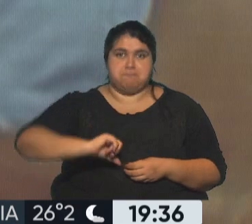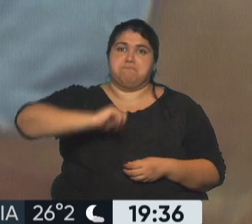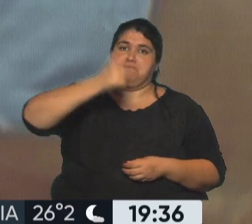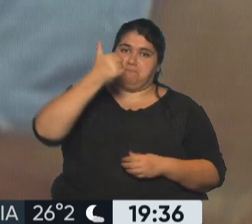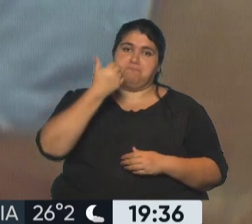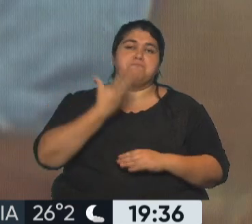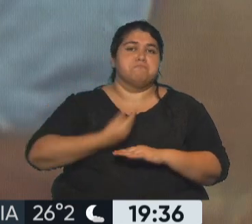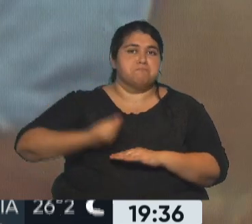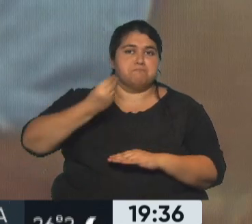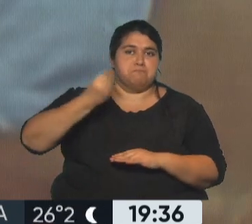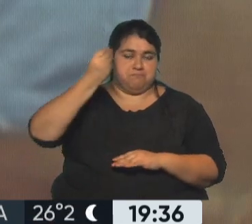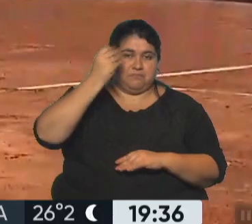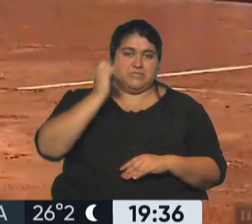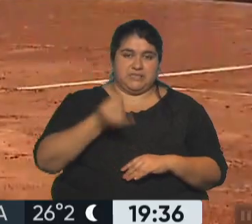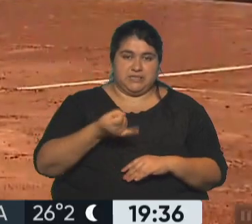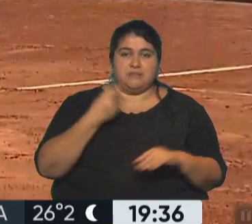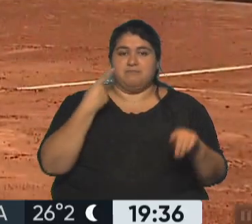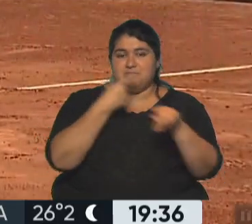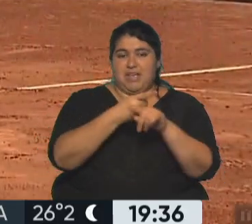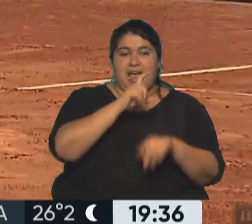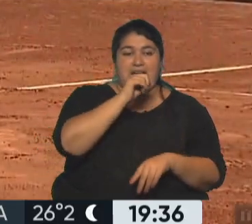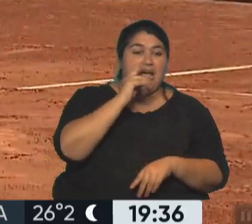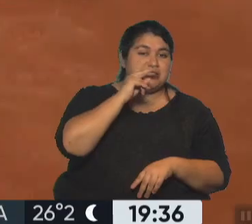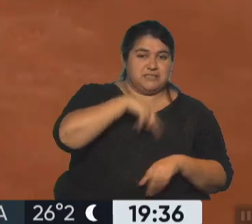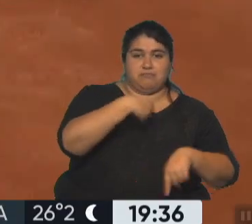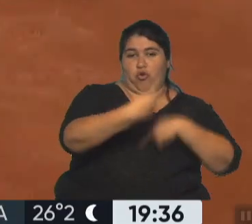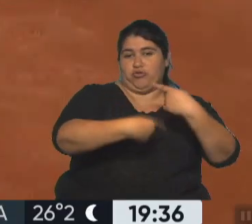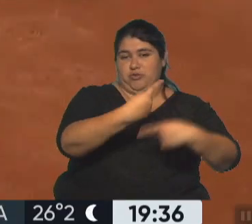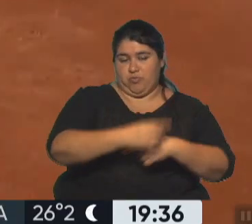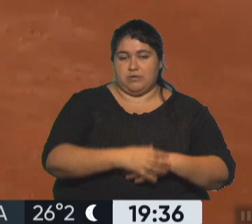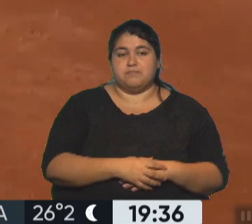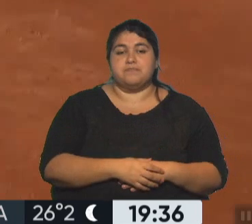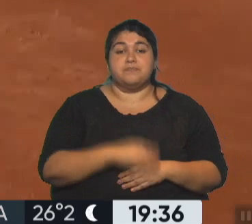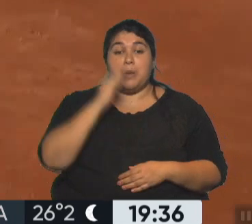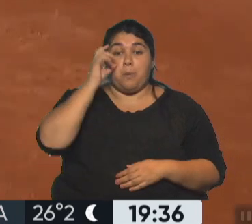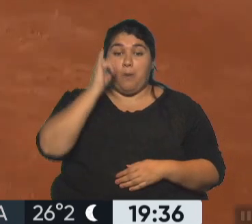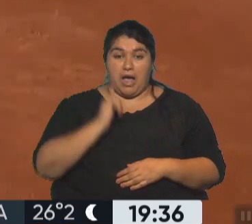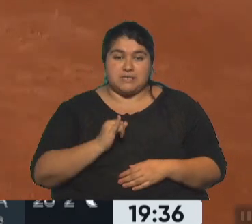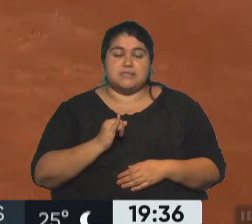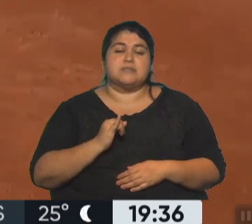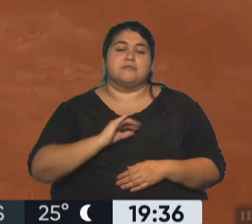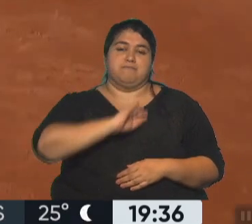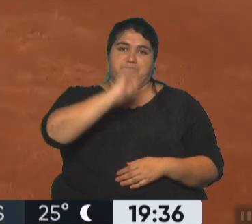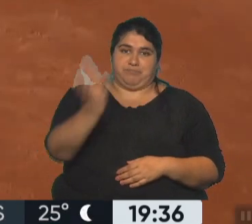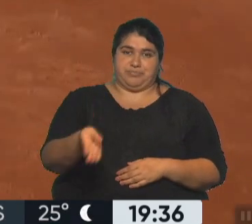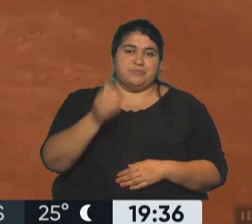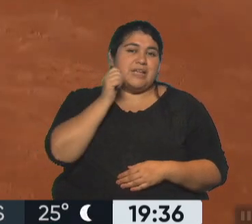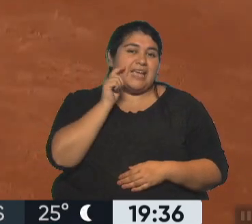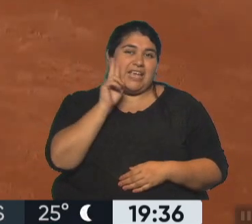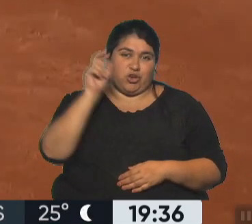Va a seguir en acción junto con Pedro Cachín. La victoria de Seba Báez fue ante Marcos Girón de los Estados